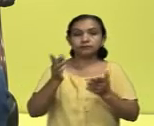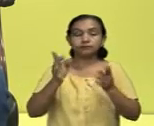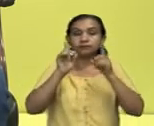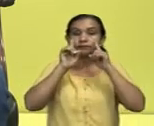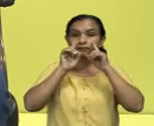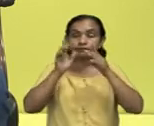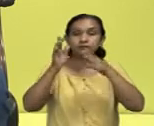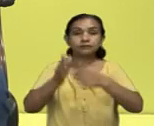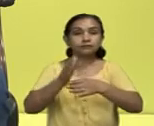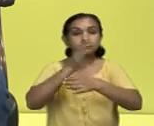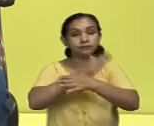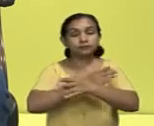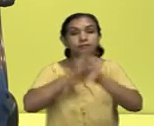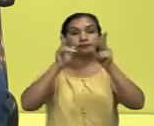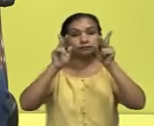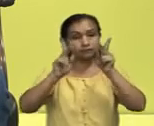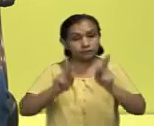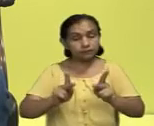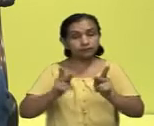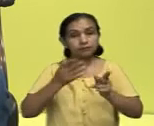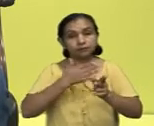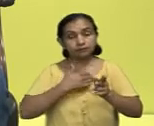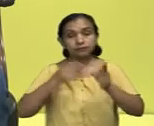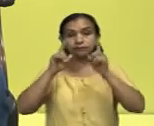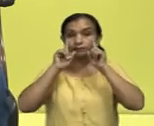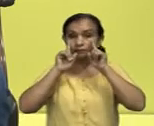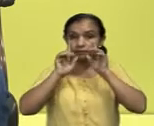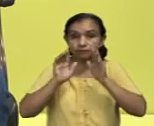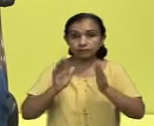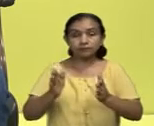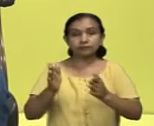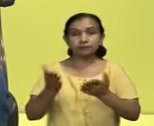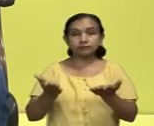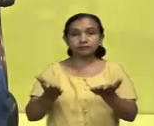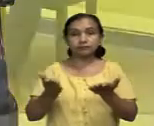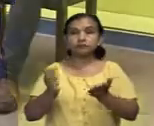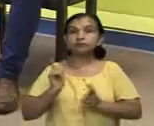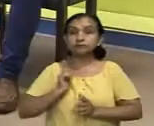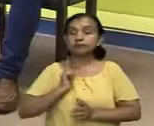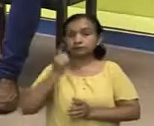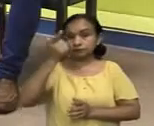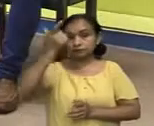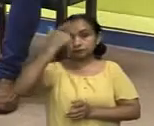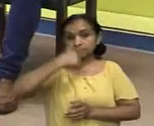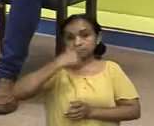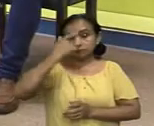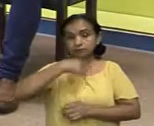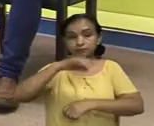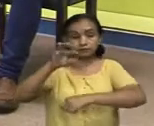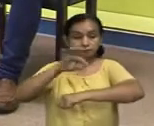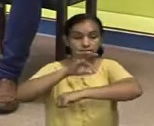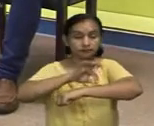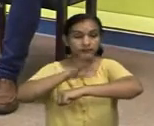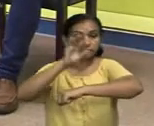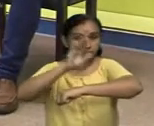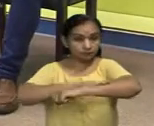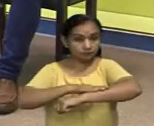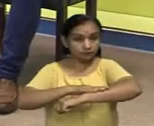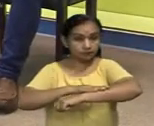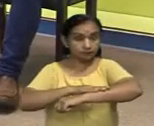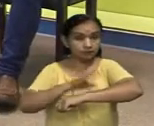de decirle a las personas, que a la población nicaragüense, de que tomemos en serio pues que el dengue es algo que